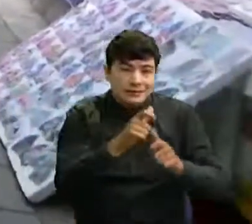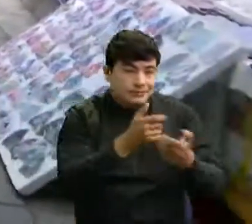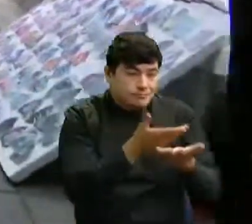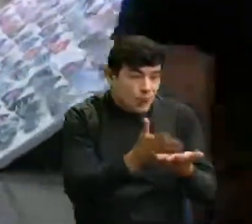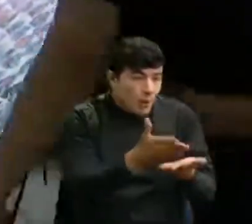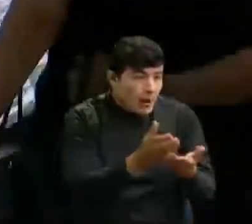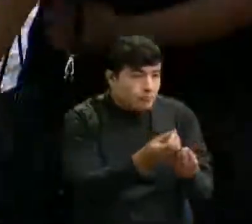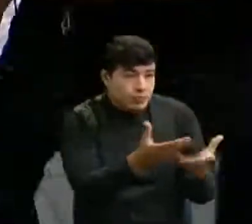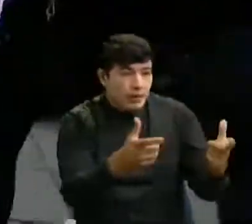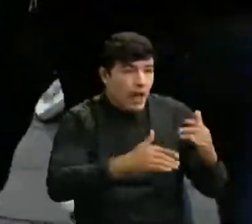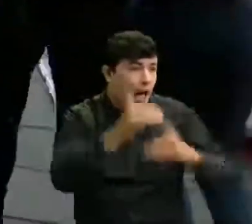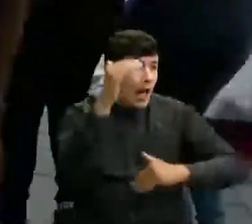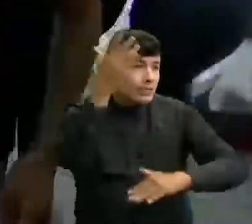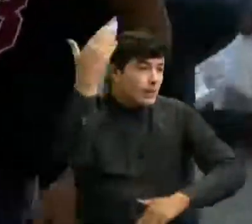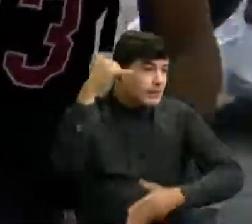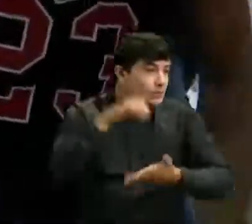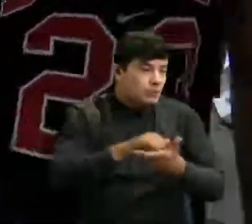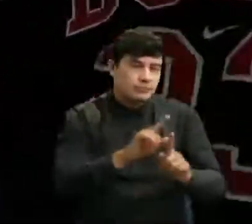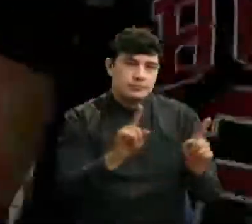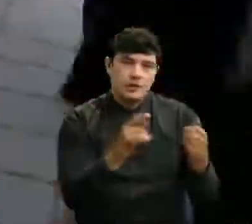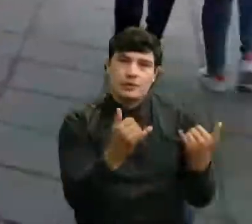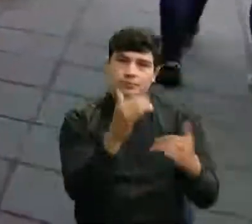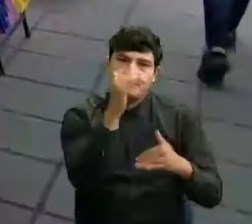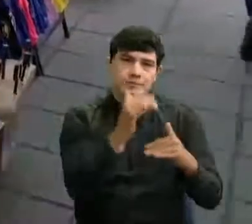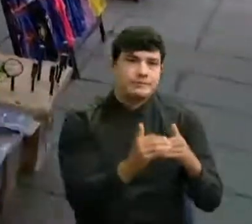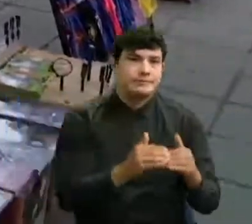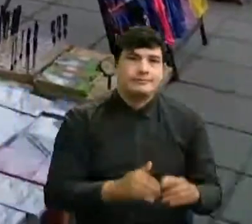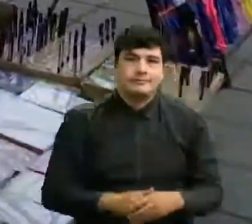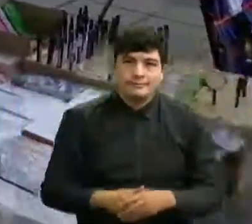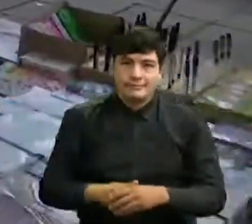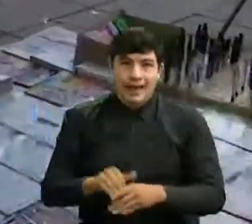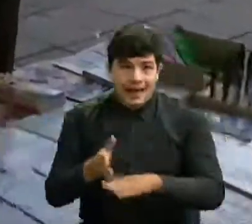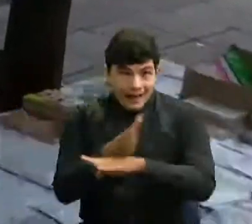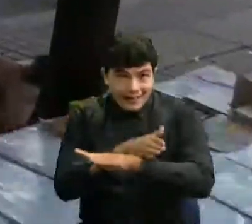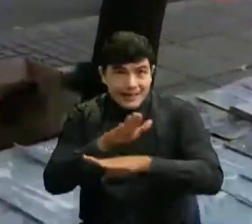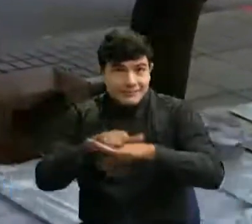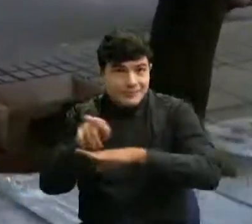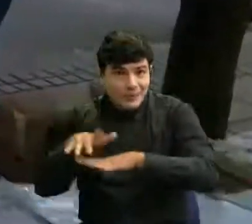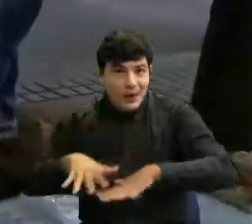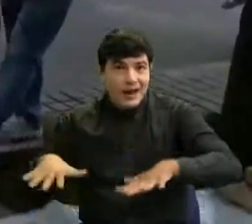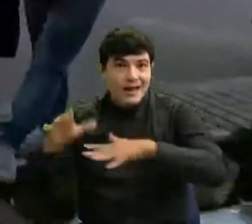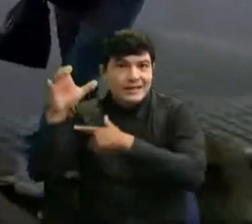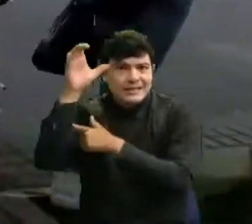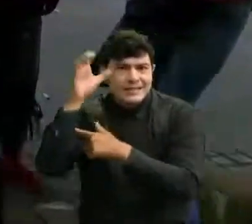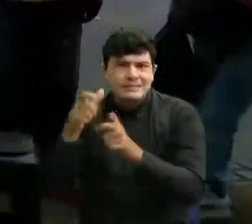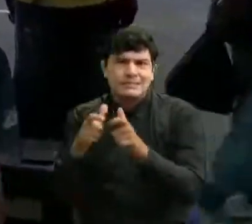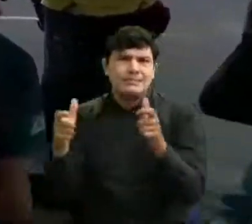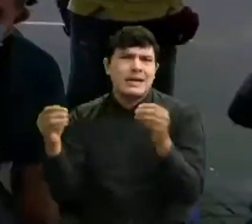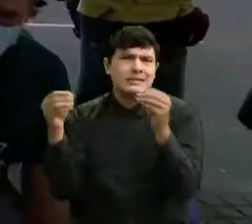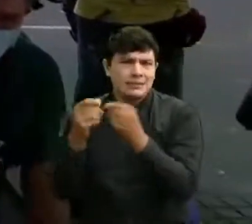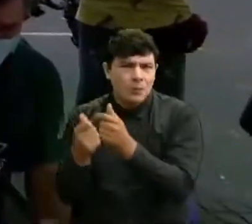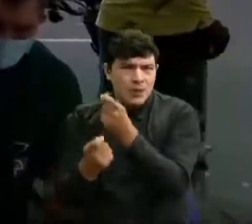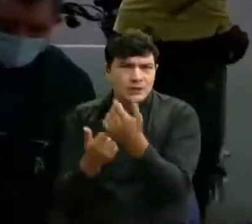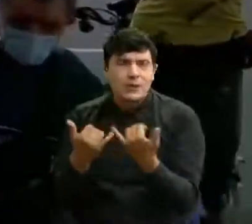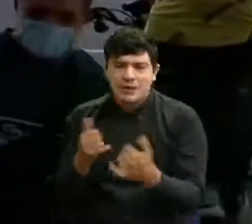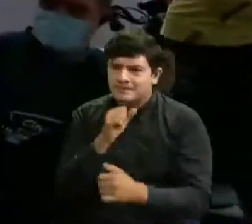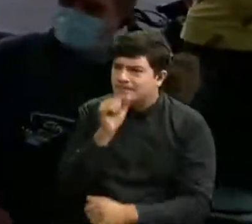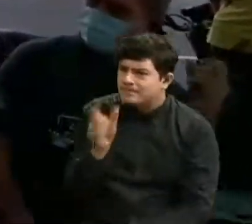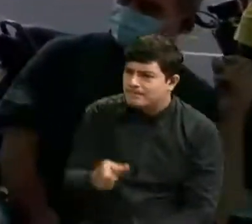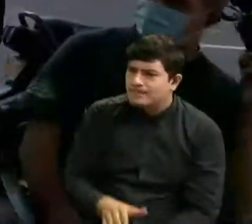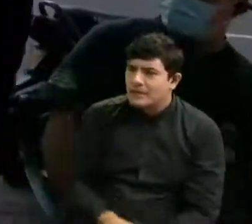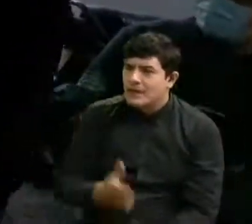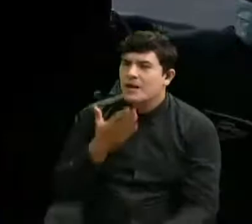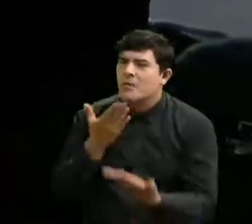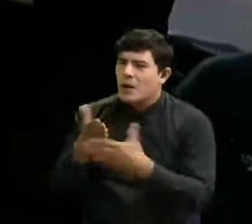como lo dijimos inicialmente, es una de las zonas más activas en materia comercial. Vecino, ¿cómo le va? Bienvenido a Oriente Noticias. ¿Usted qué